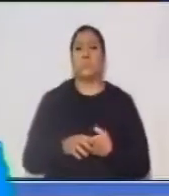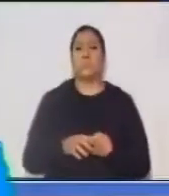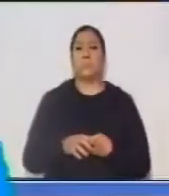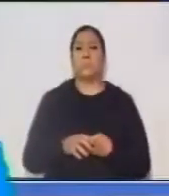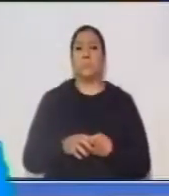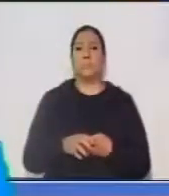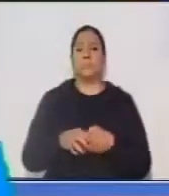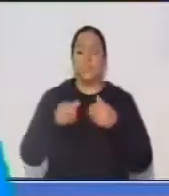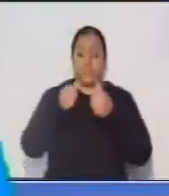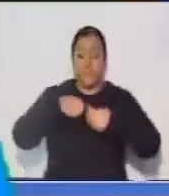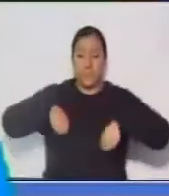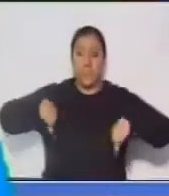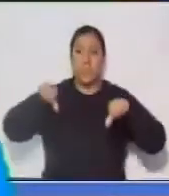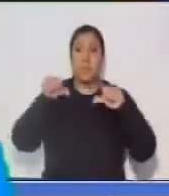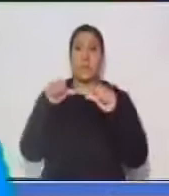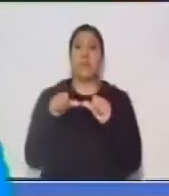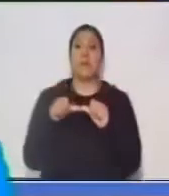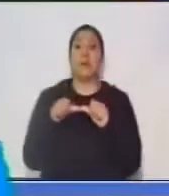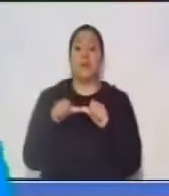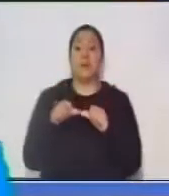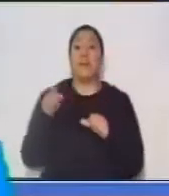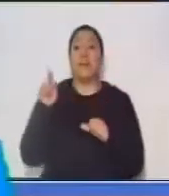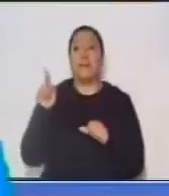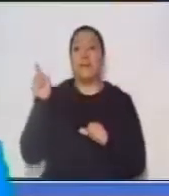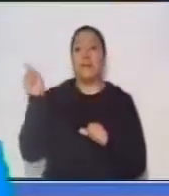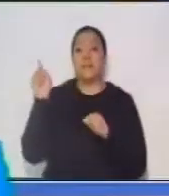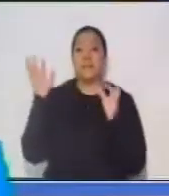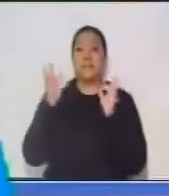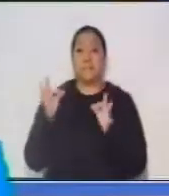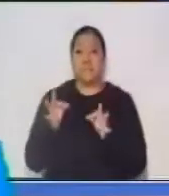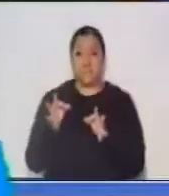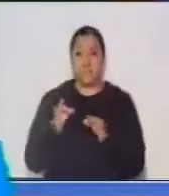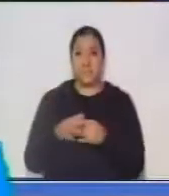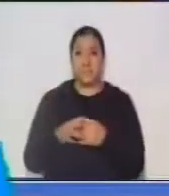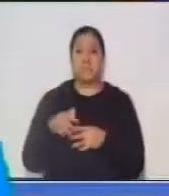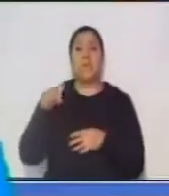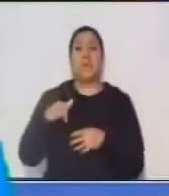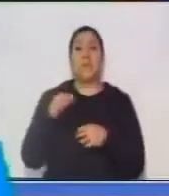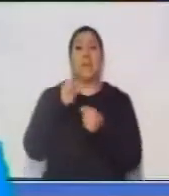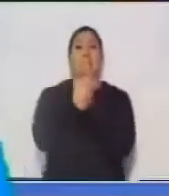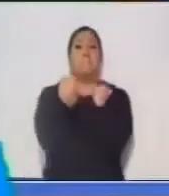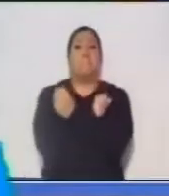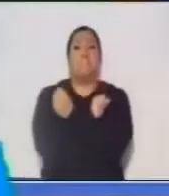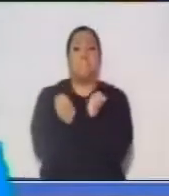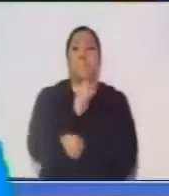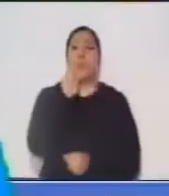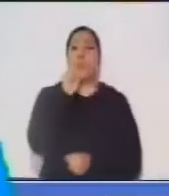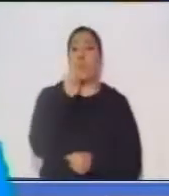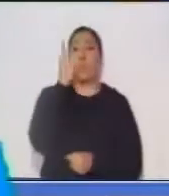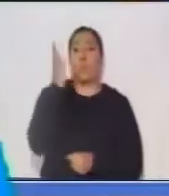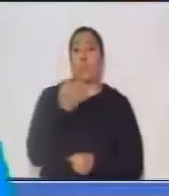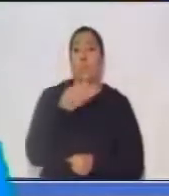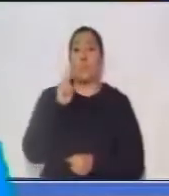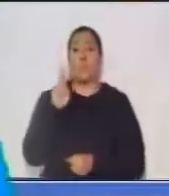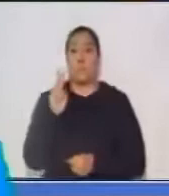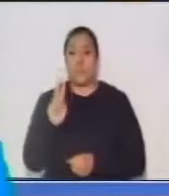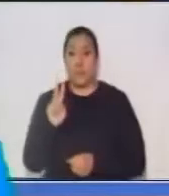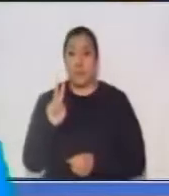el área de este trapecio, vamos a multiplicar 1/2 de la